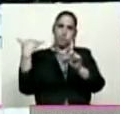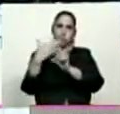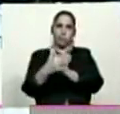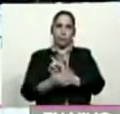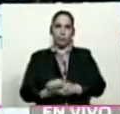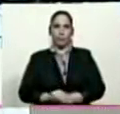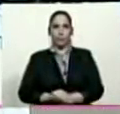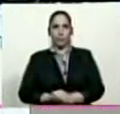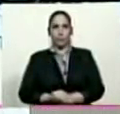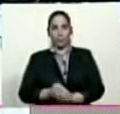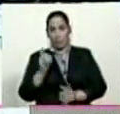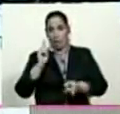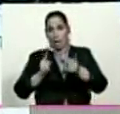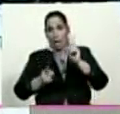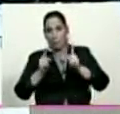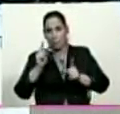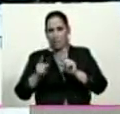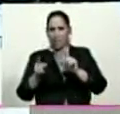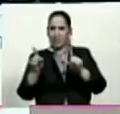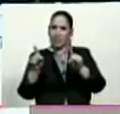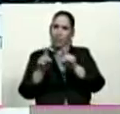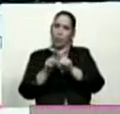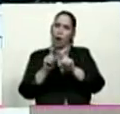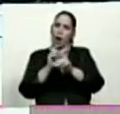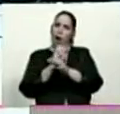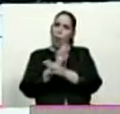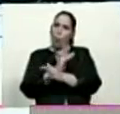A veces parecen juegos de muchachos,